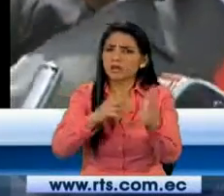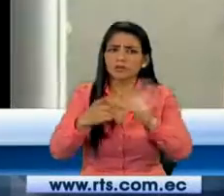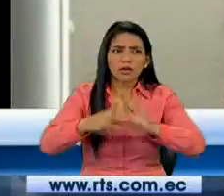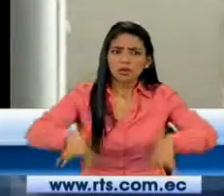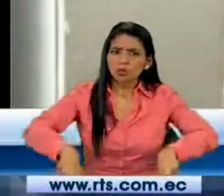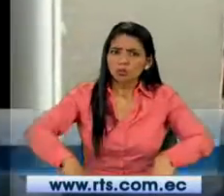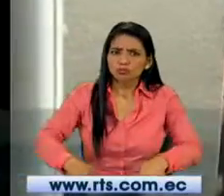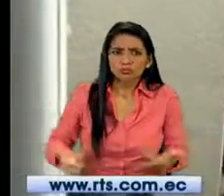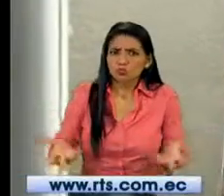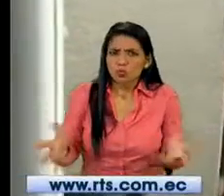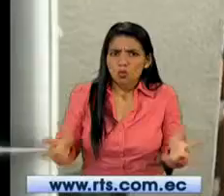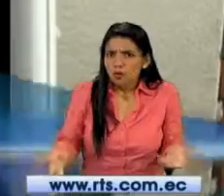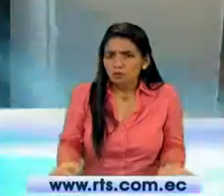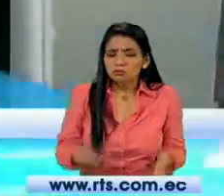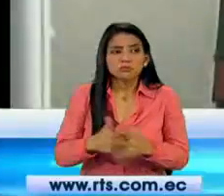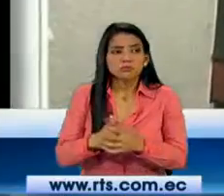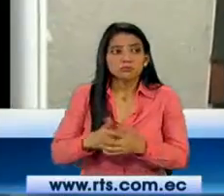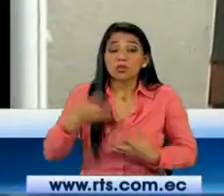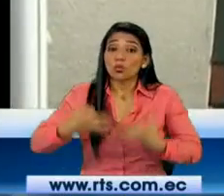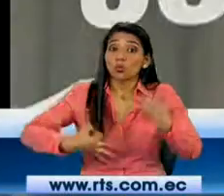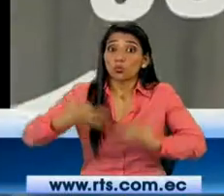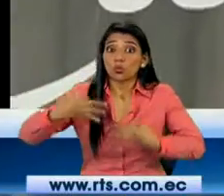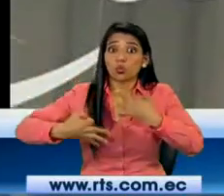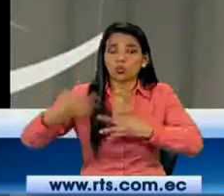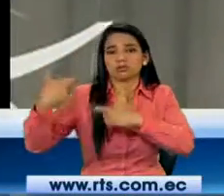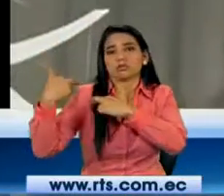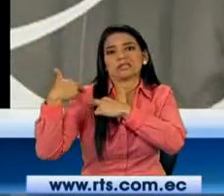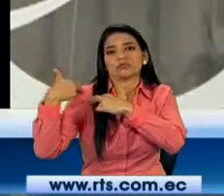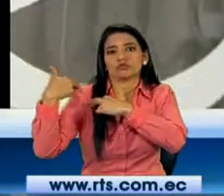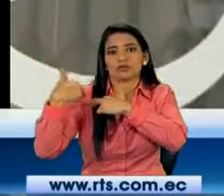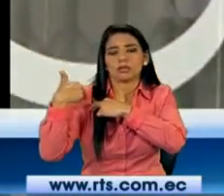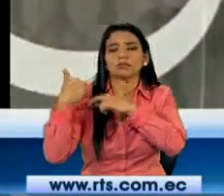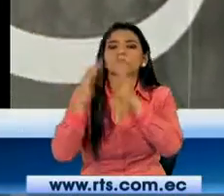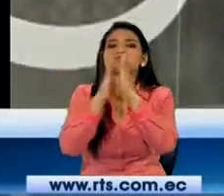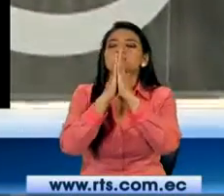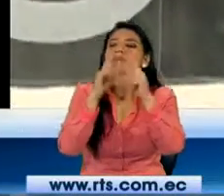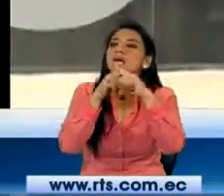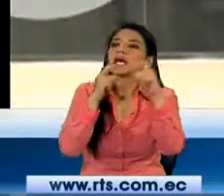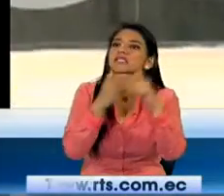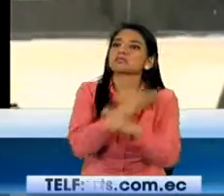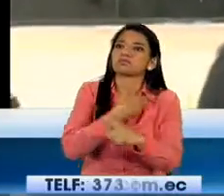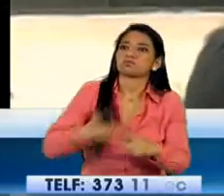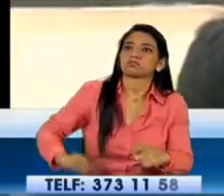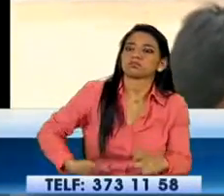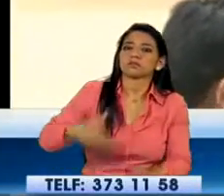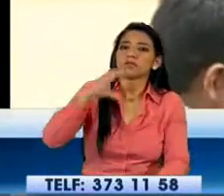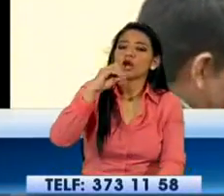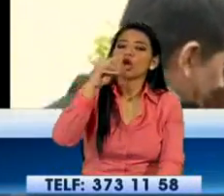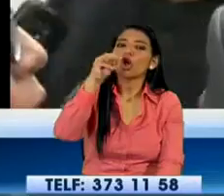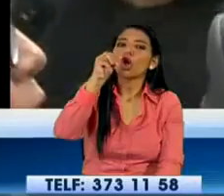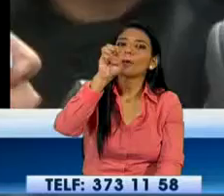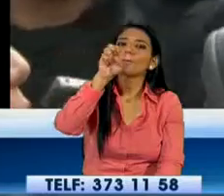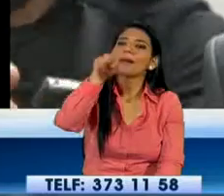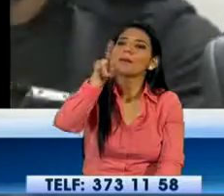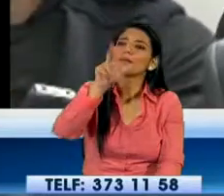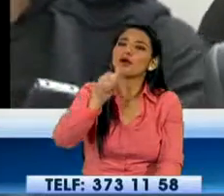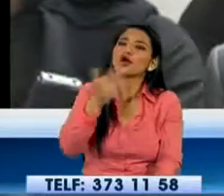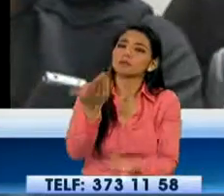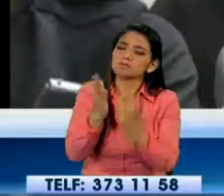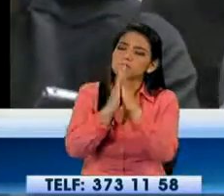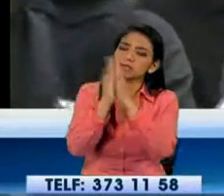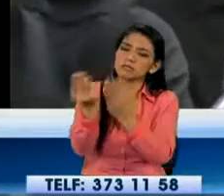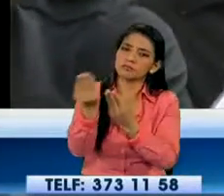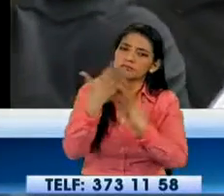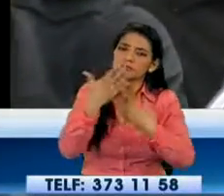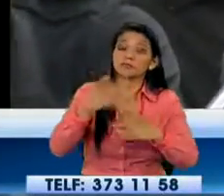lavado de activo mucho además la juez que lleve el caso ha solicitado el testimonio del ex presidente de la conmebol eugenio figueredo esa versión está